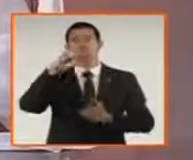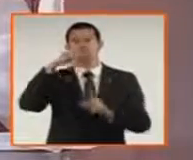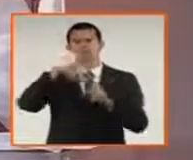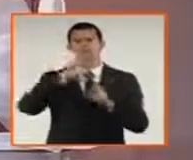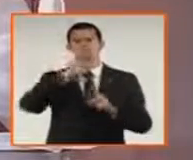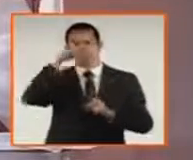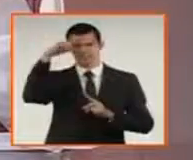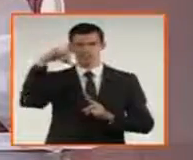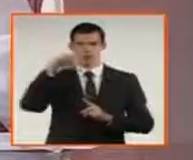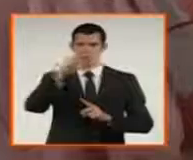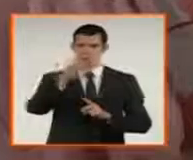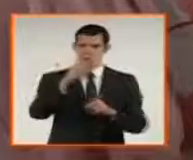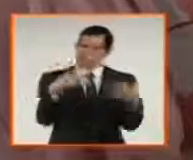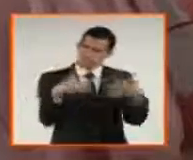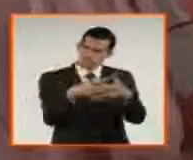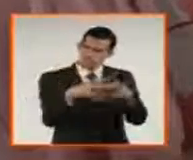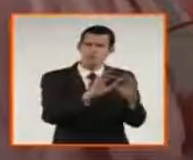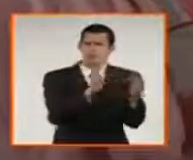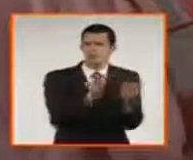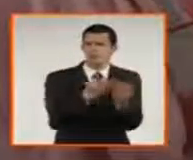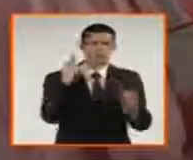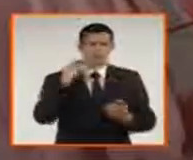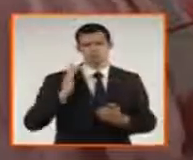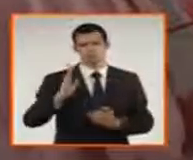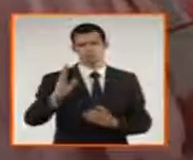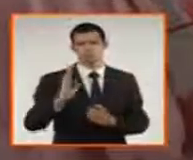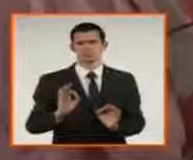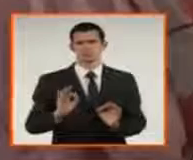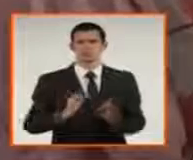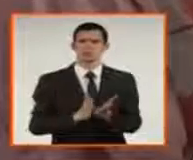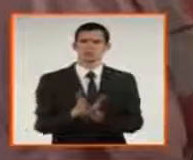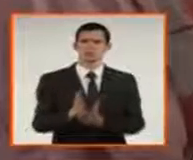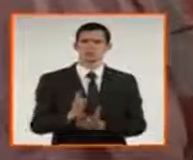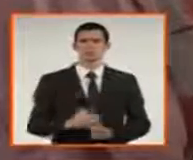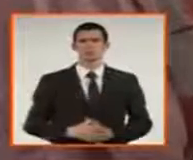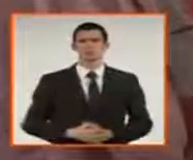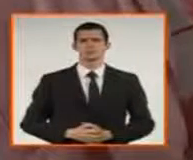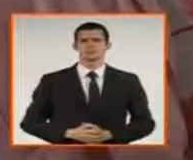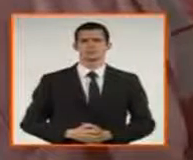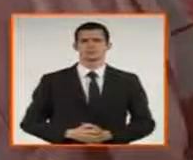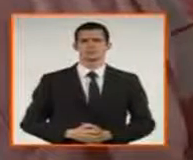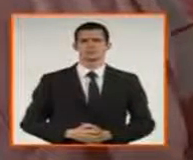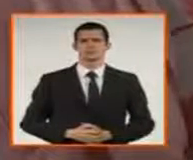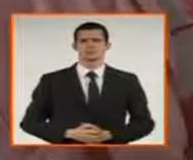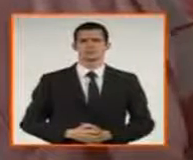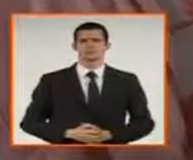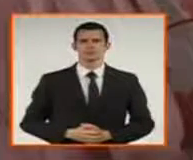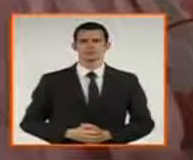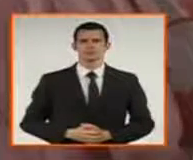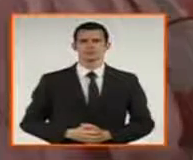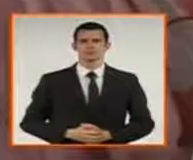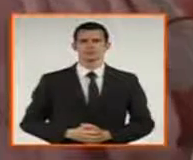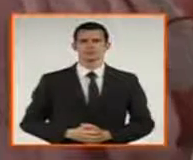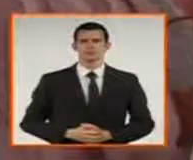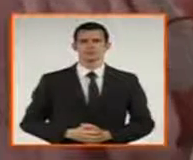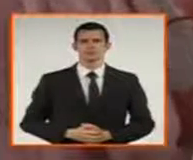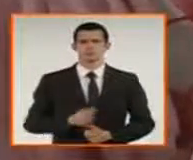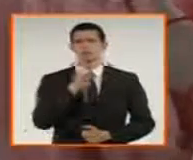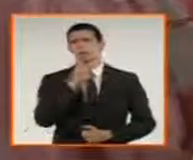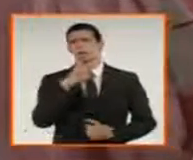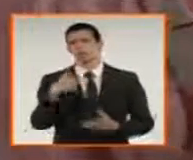circunstancia. Entonces, el parentesco entre cónyuges no es